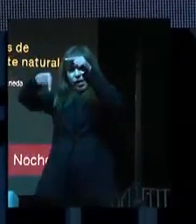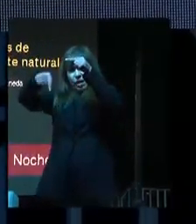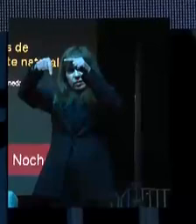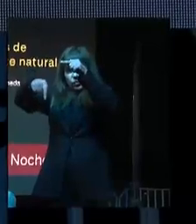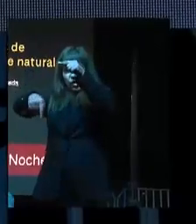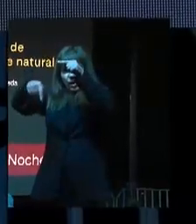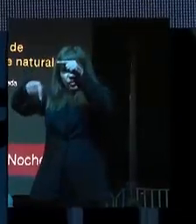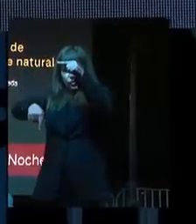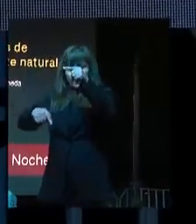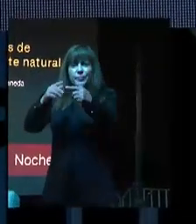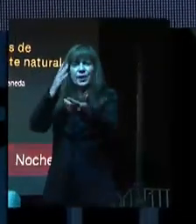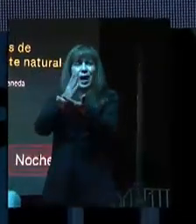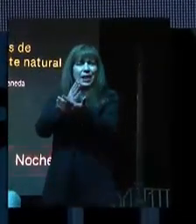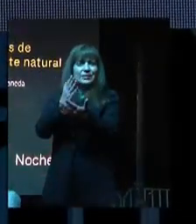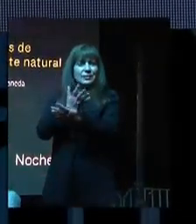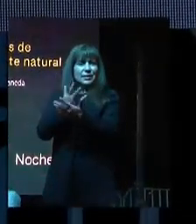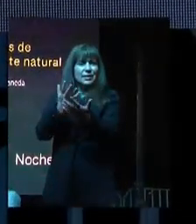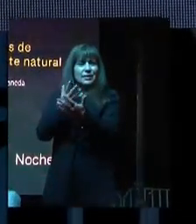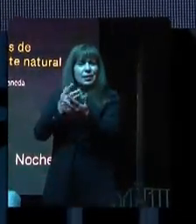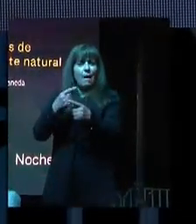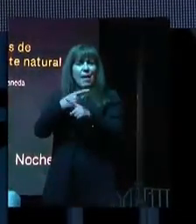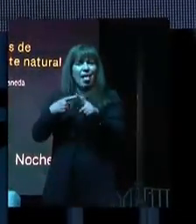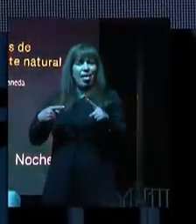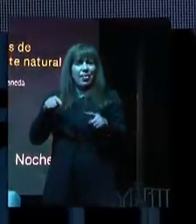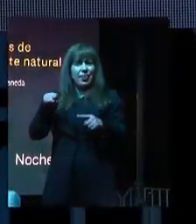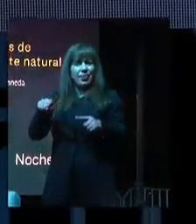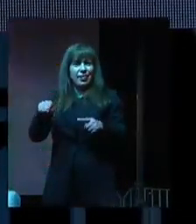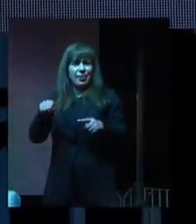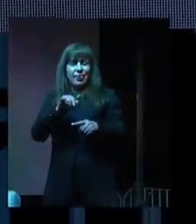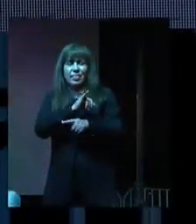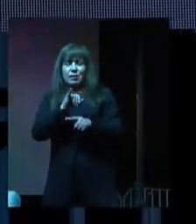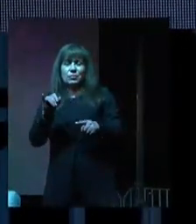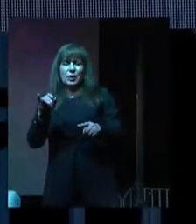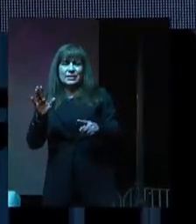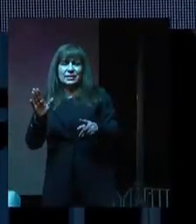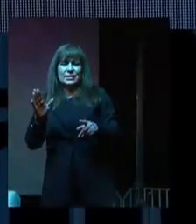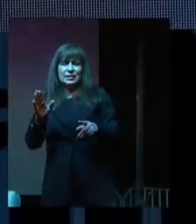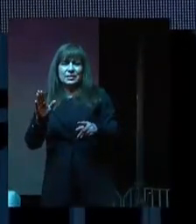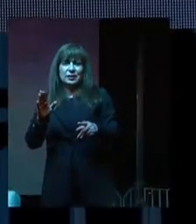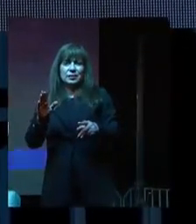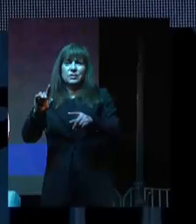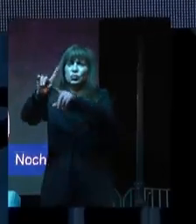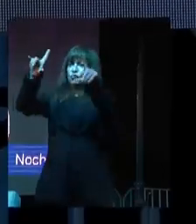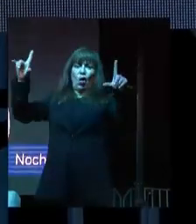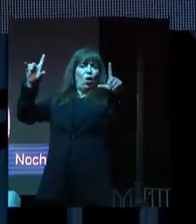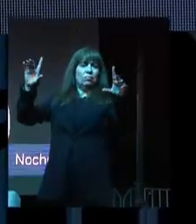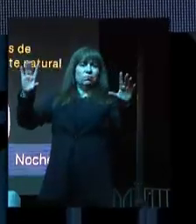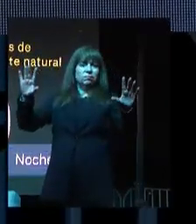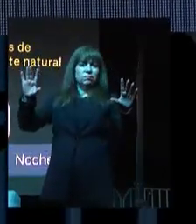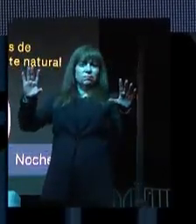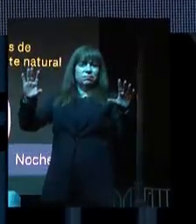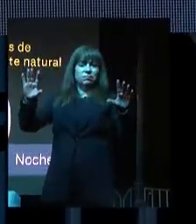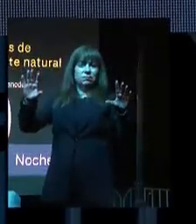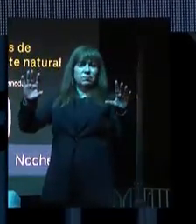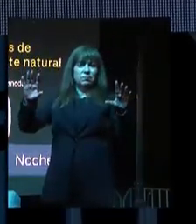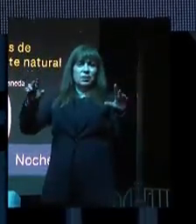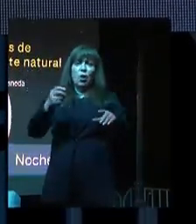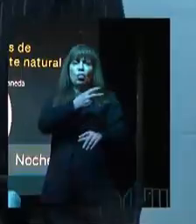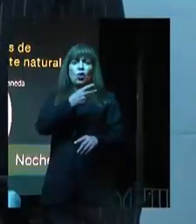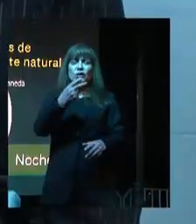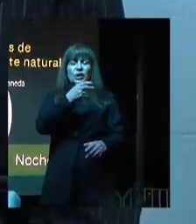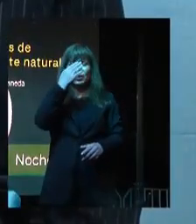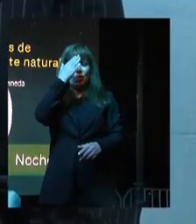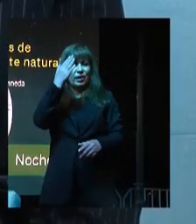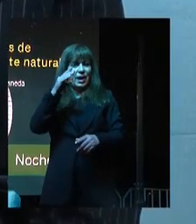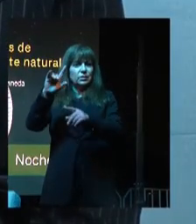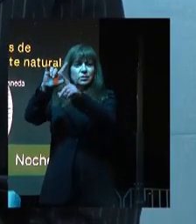bajando hasta que queda así a medio filo y después ya se pone totalmente. Hay como 200 días en